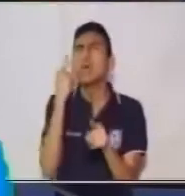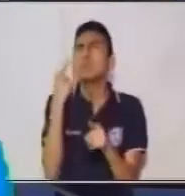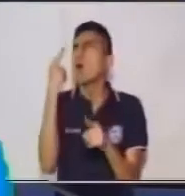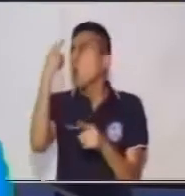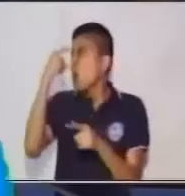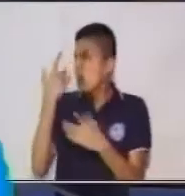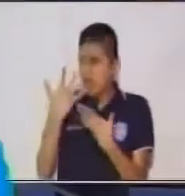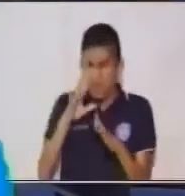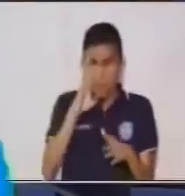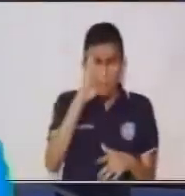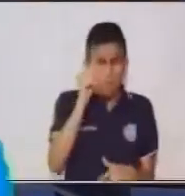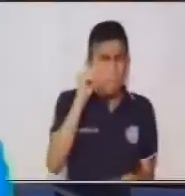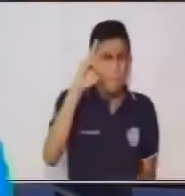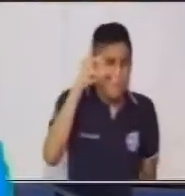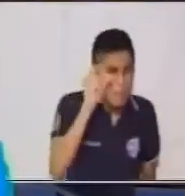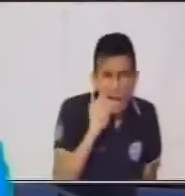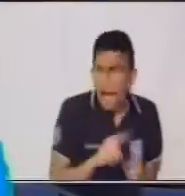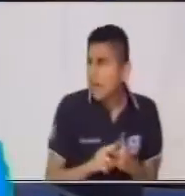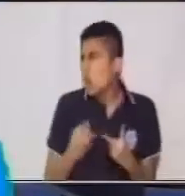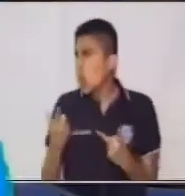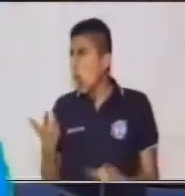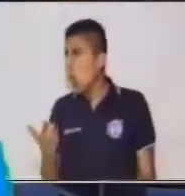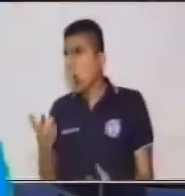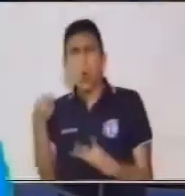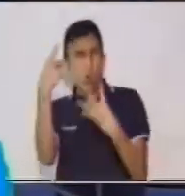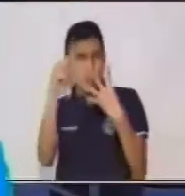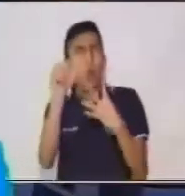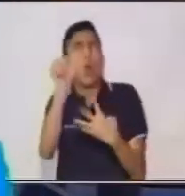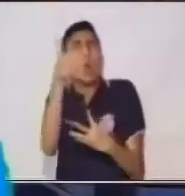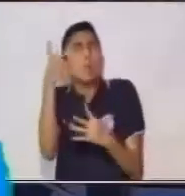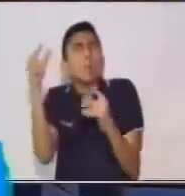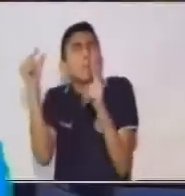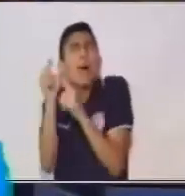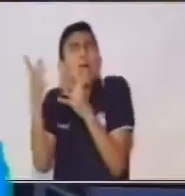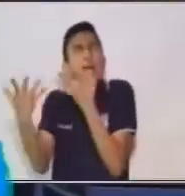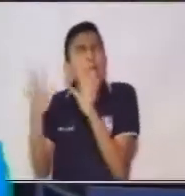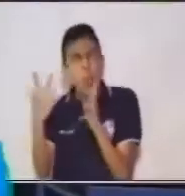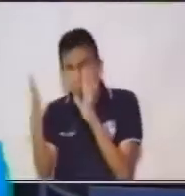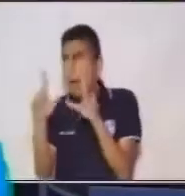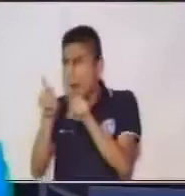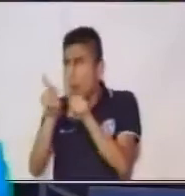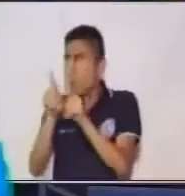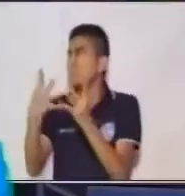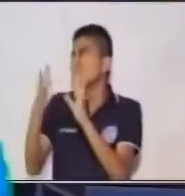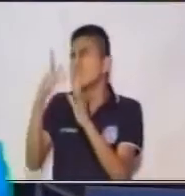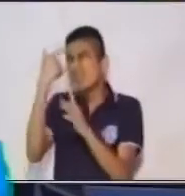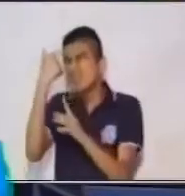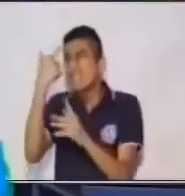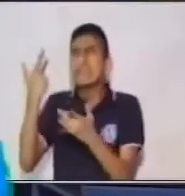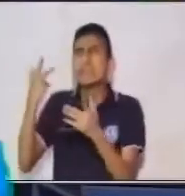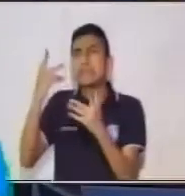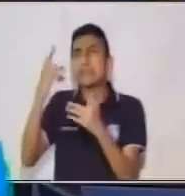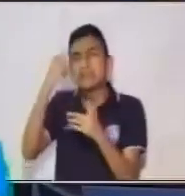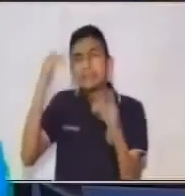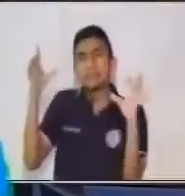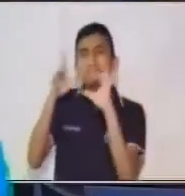adelantar preguntando a alguien de su familia qué palabras riman con